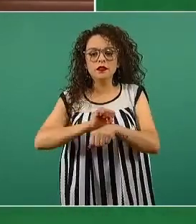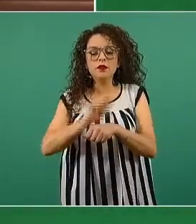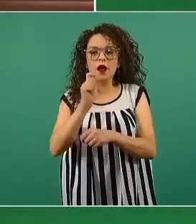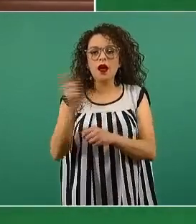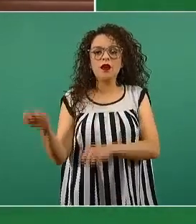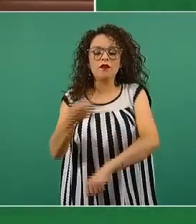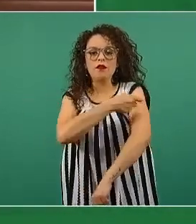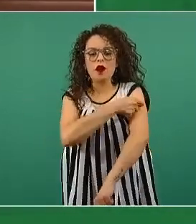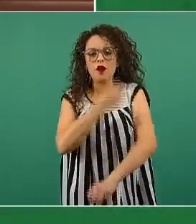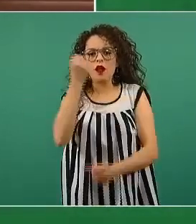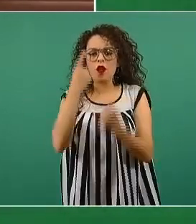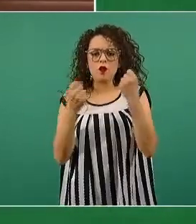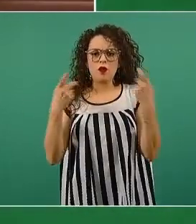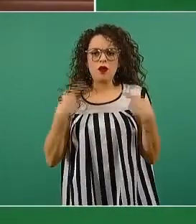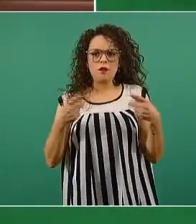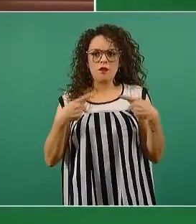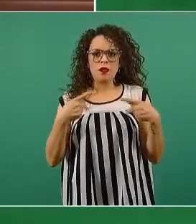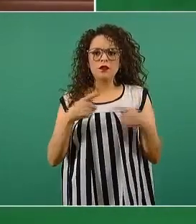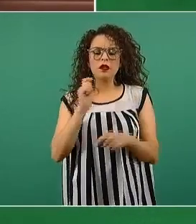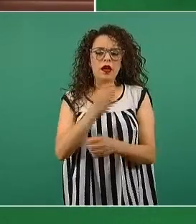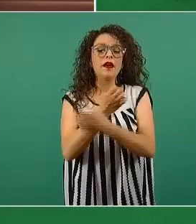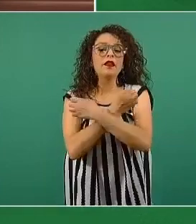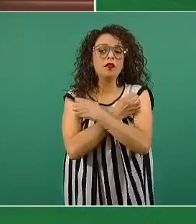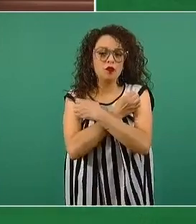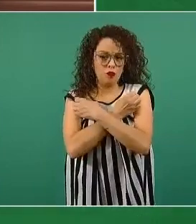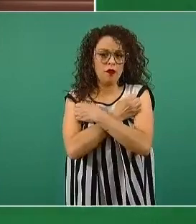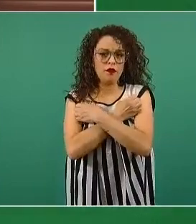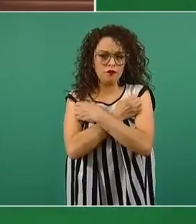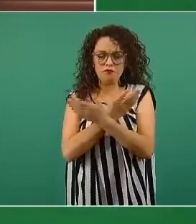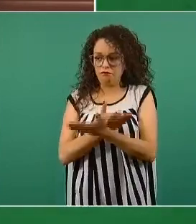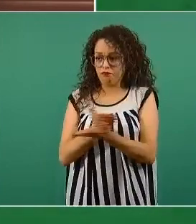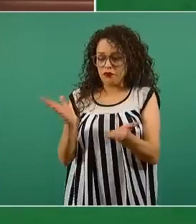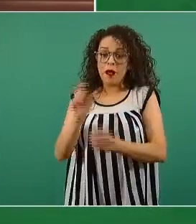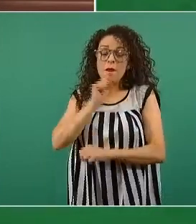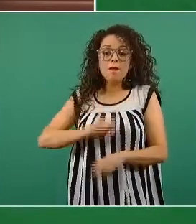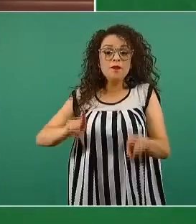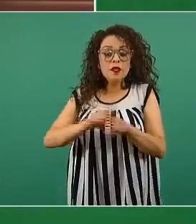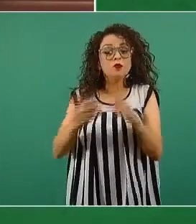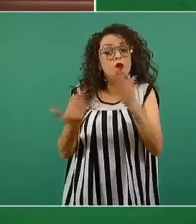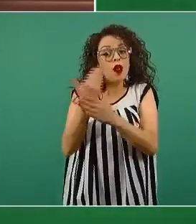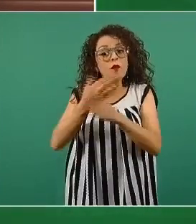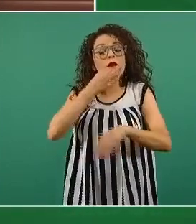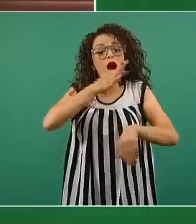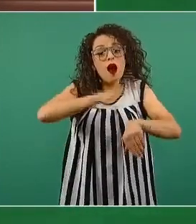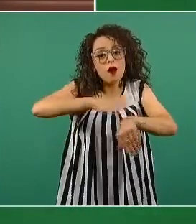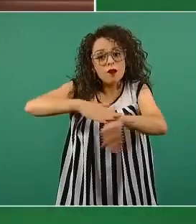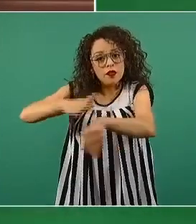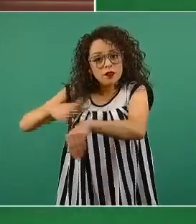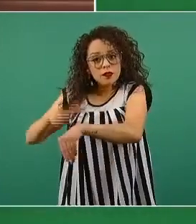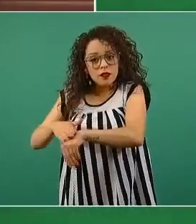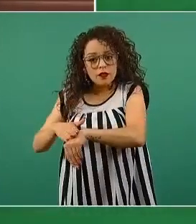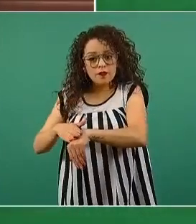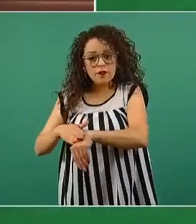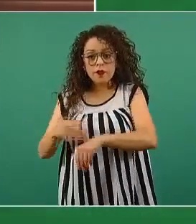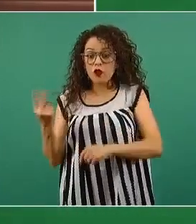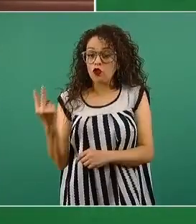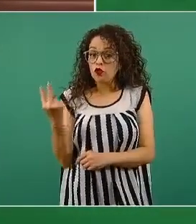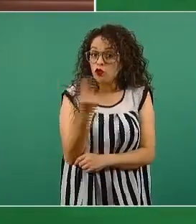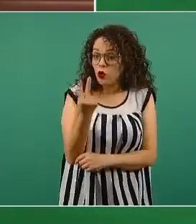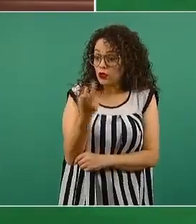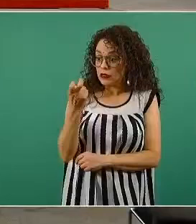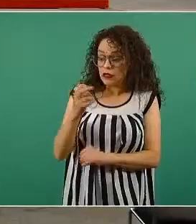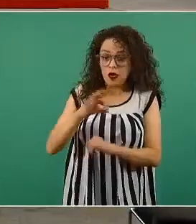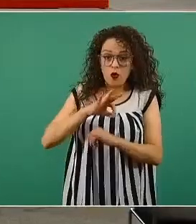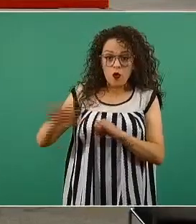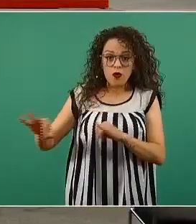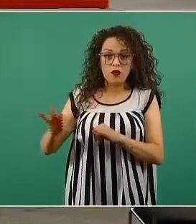vacunando a algunas personas del personal educativo, pero como también se anunció en la mañana, con estos dos últimos